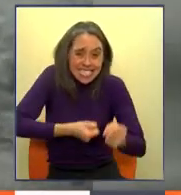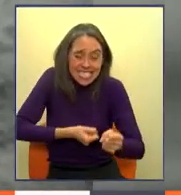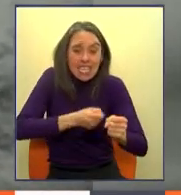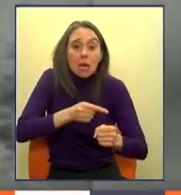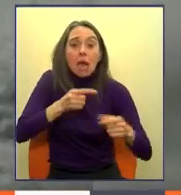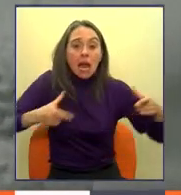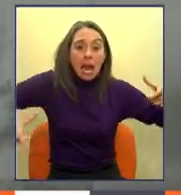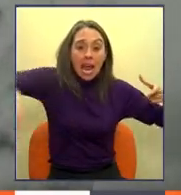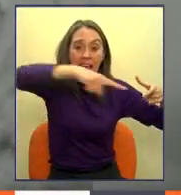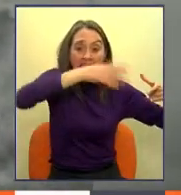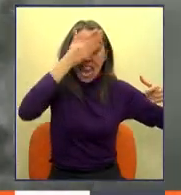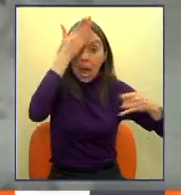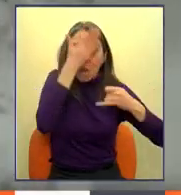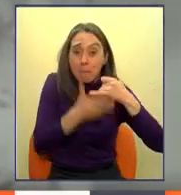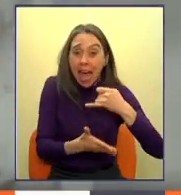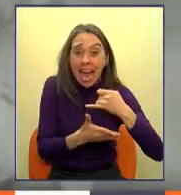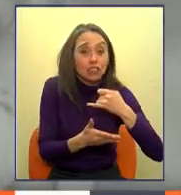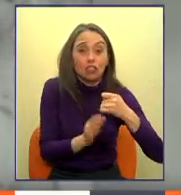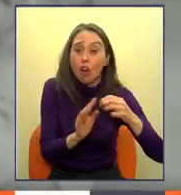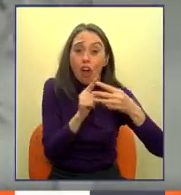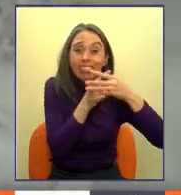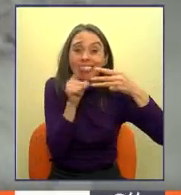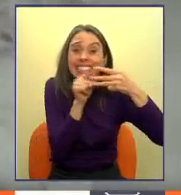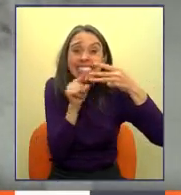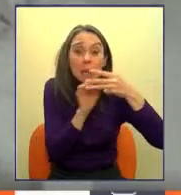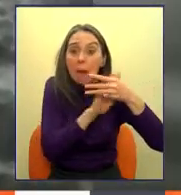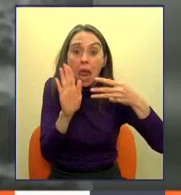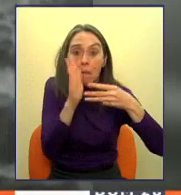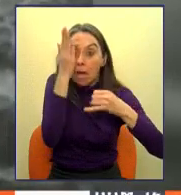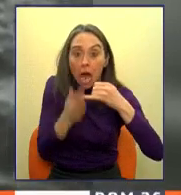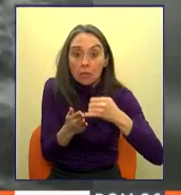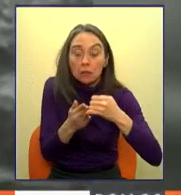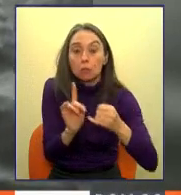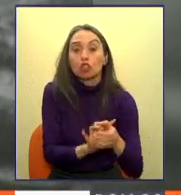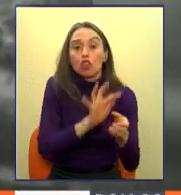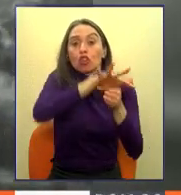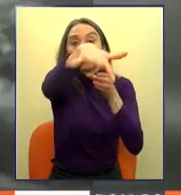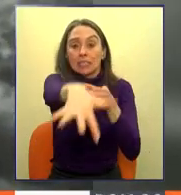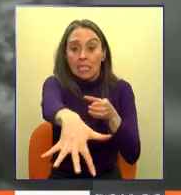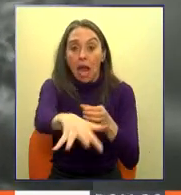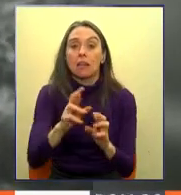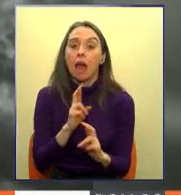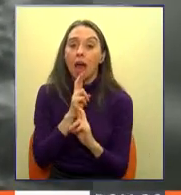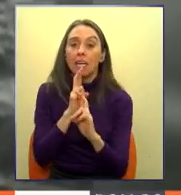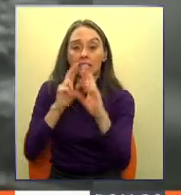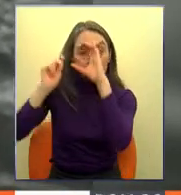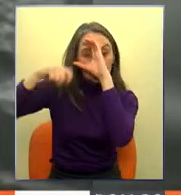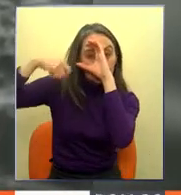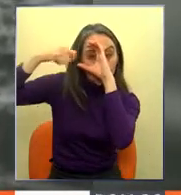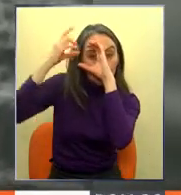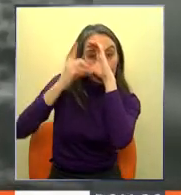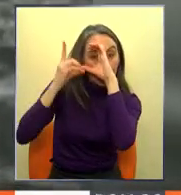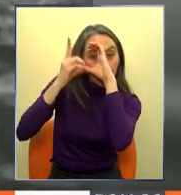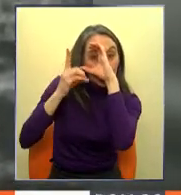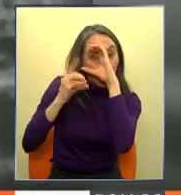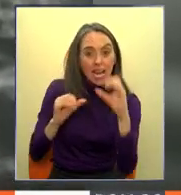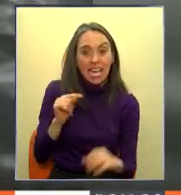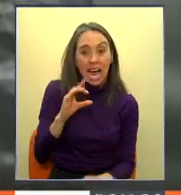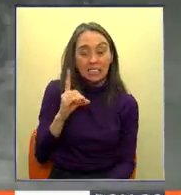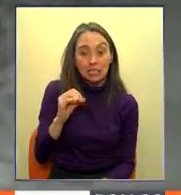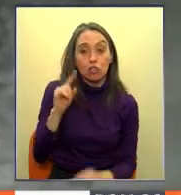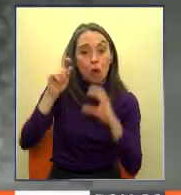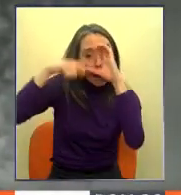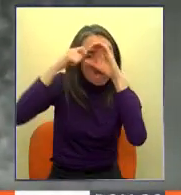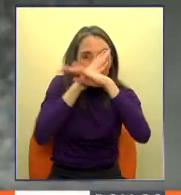plazo fatal de 3 semanas. El documental La Respuesta, de Leopoldo Castedo, es hoy el registro más completo de